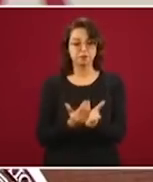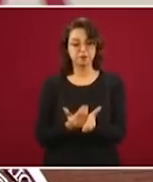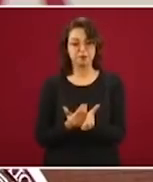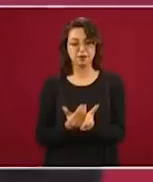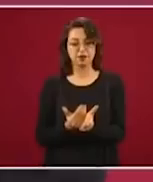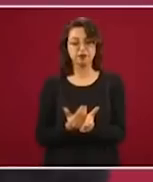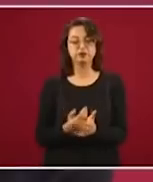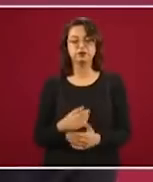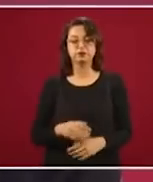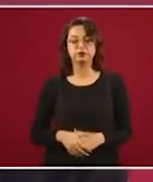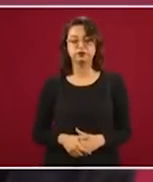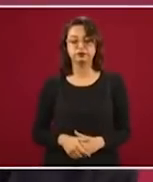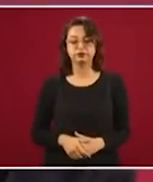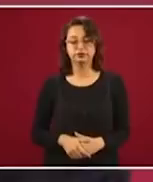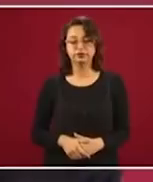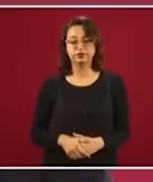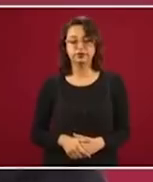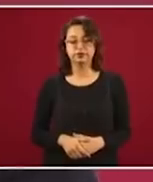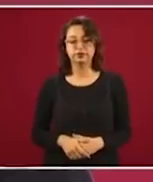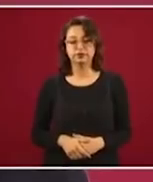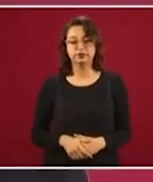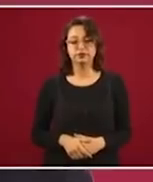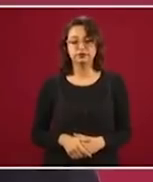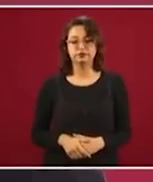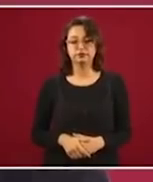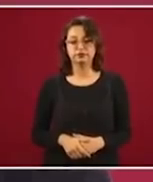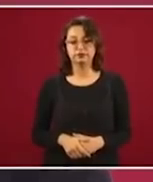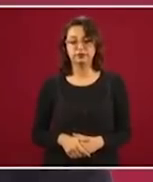Nada de que ya